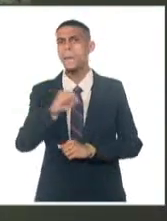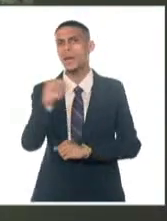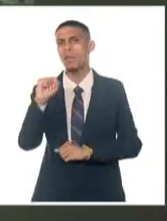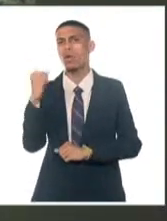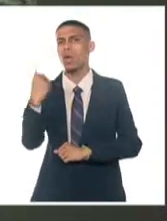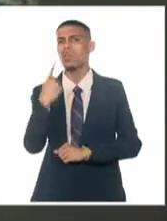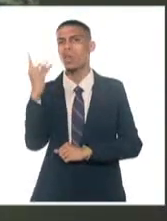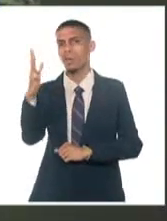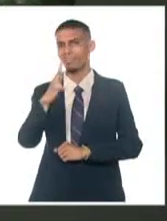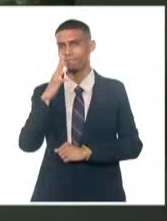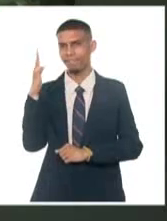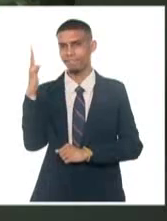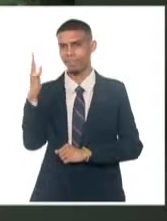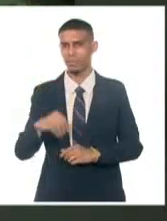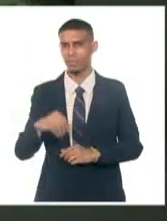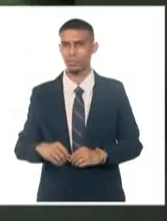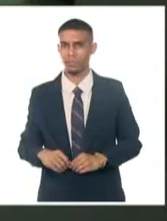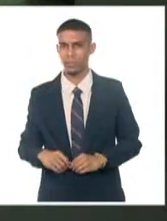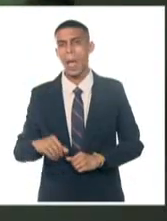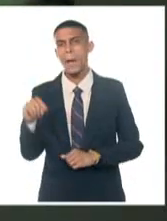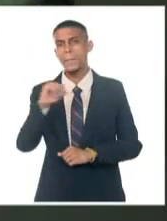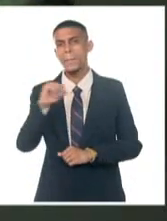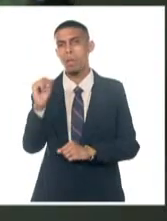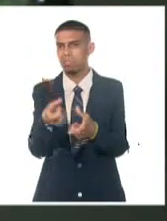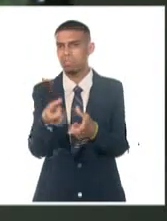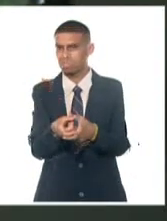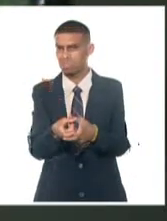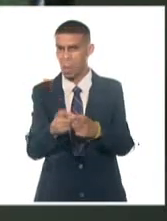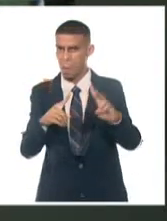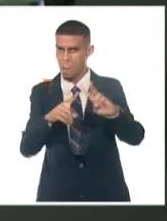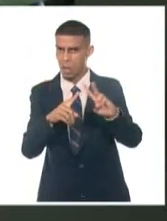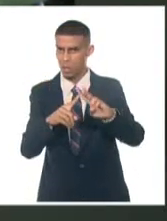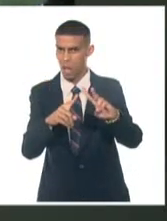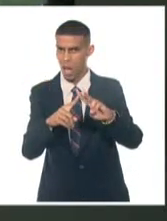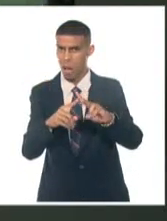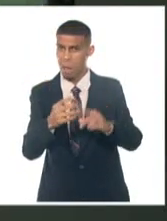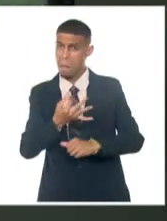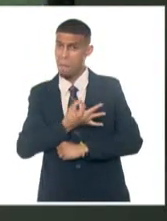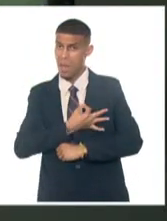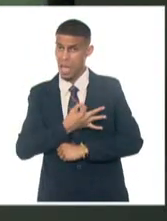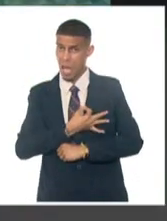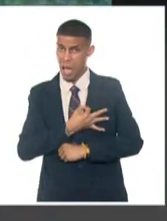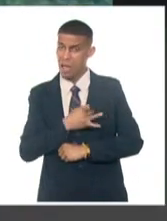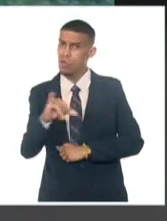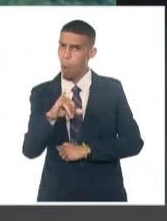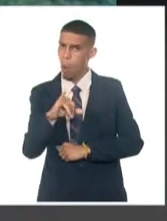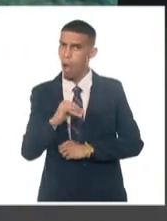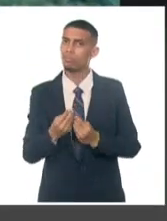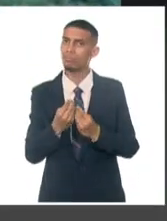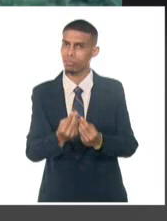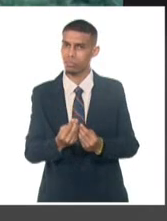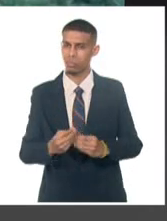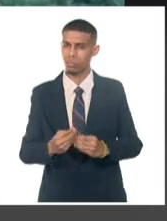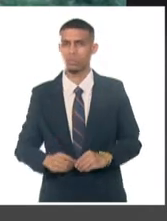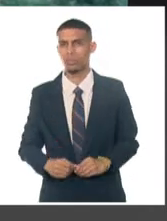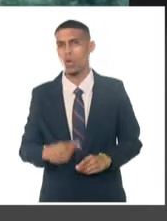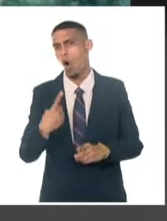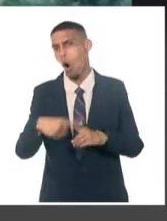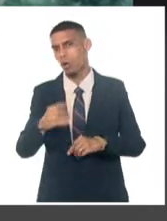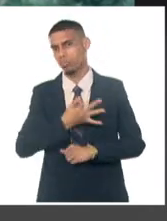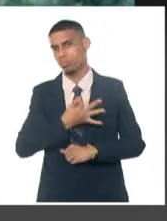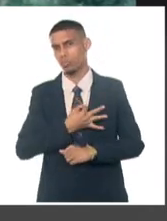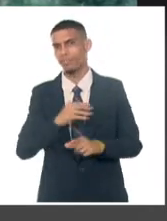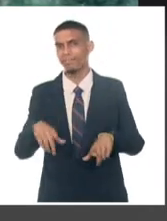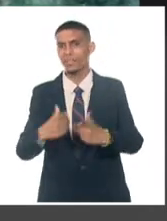ambiente el premio pequeña pantalla las medallas Felipe Poe y Raúl Gómez García la medalla por el aniversario 50